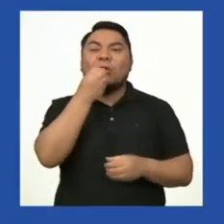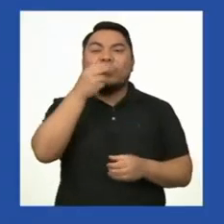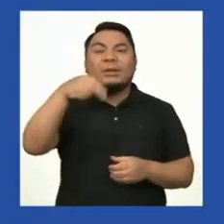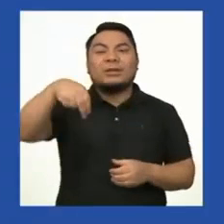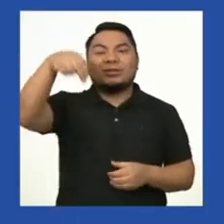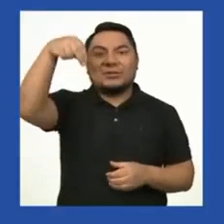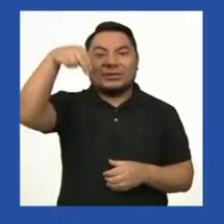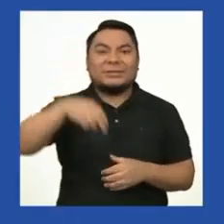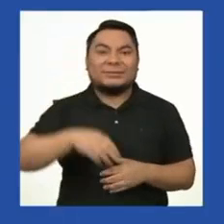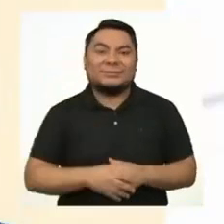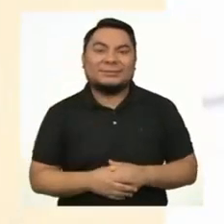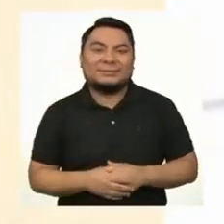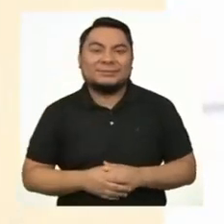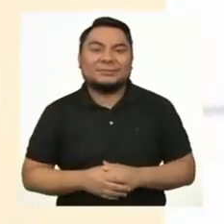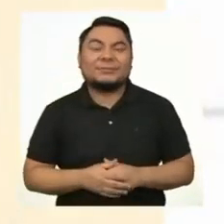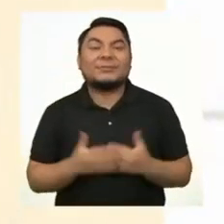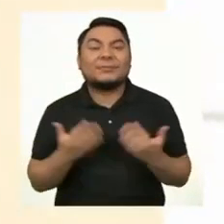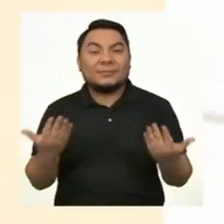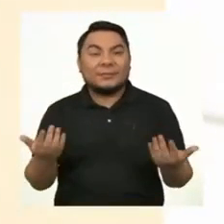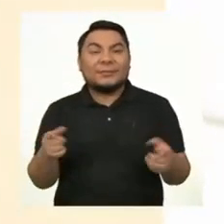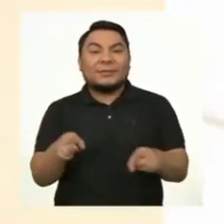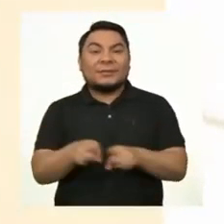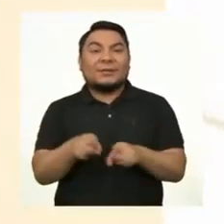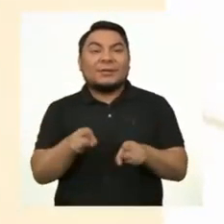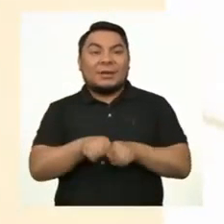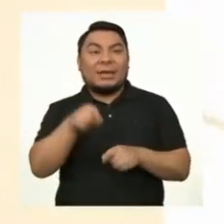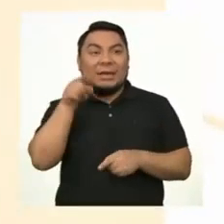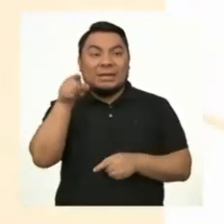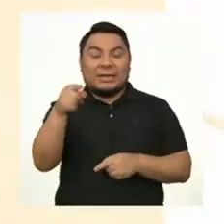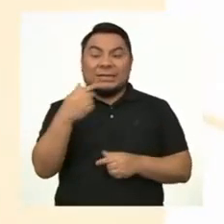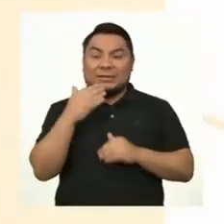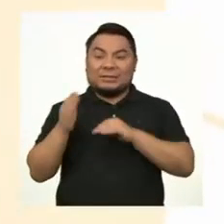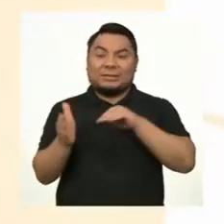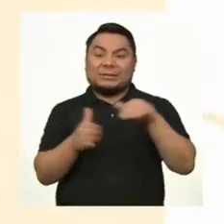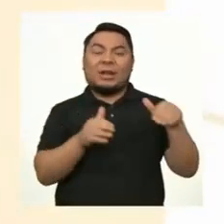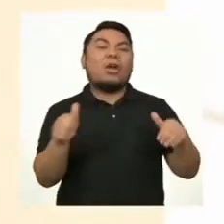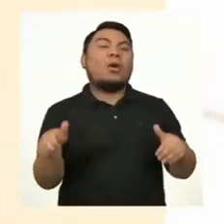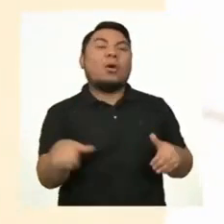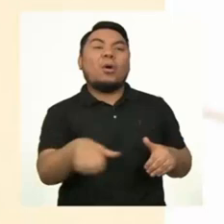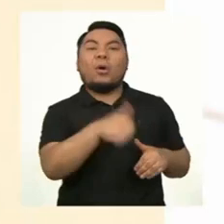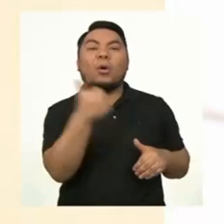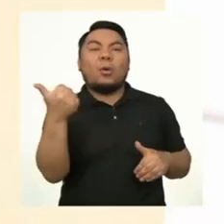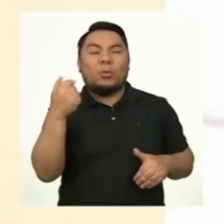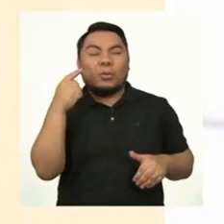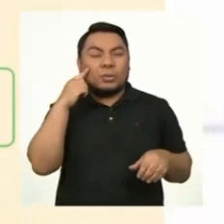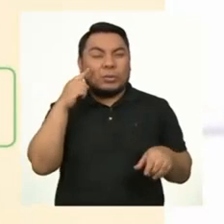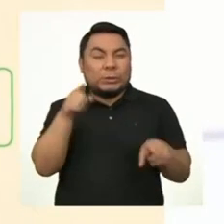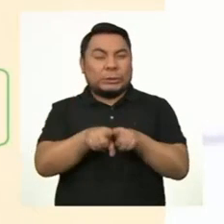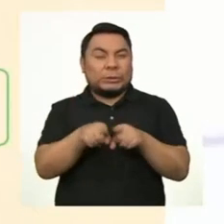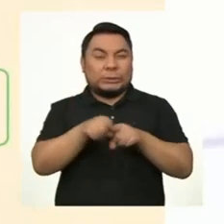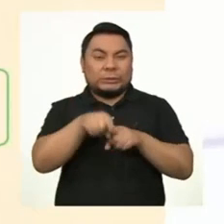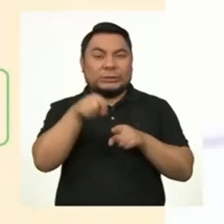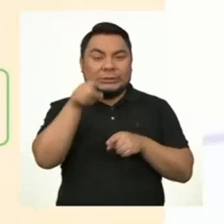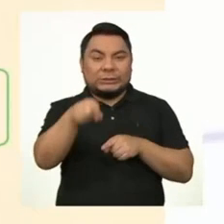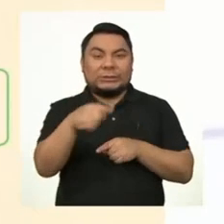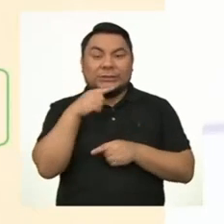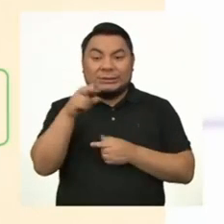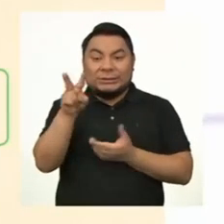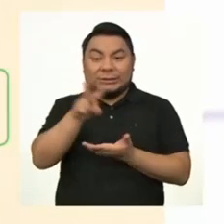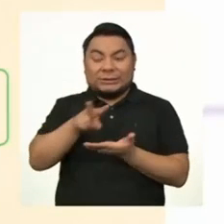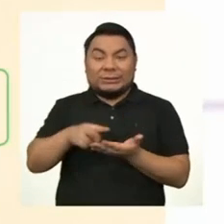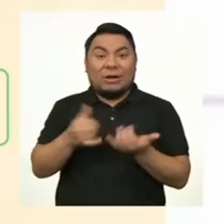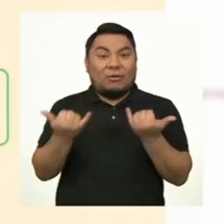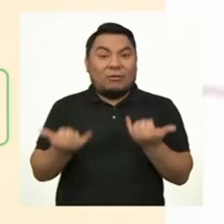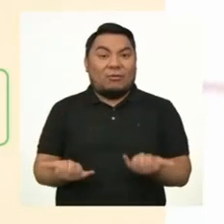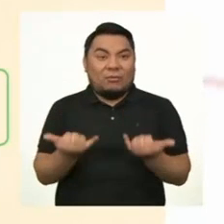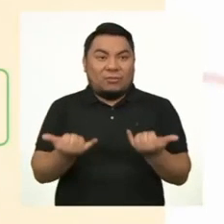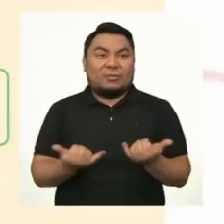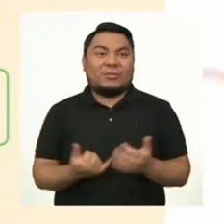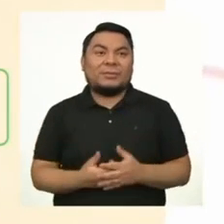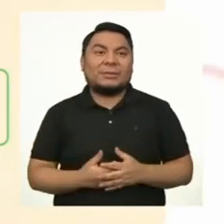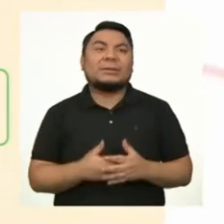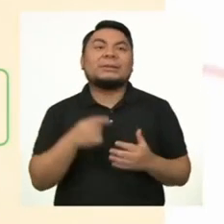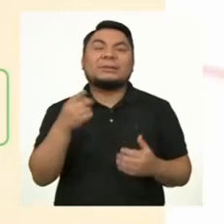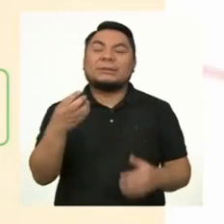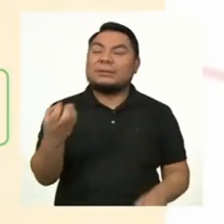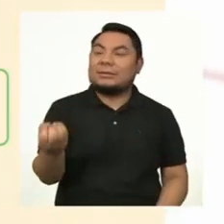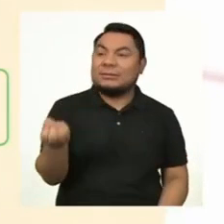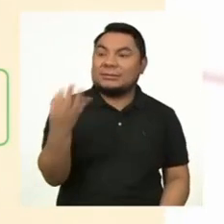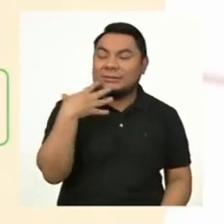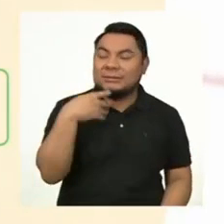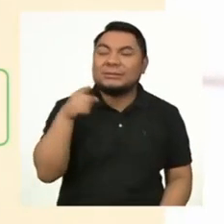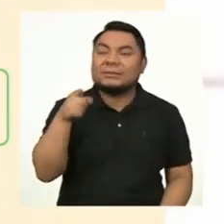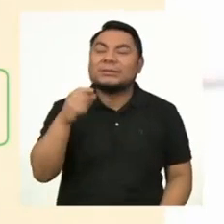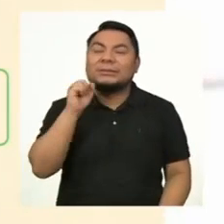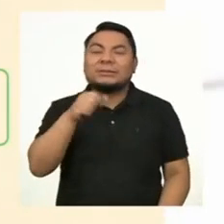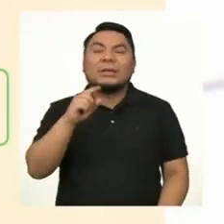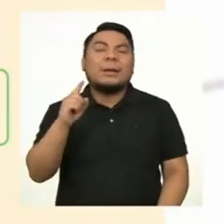norte. En cambio, aquí tenemos una situación similar a la de la lectura de hoy. Nos